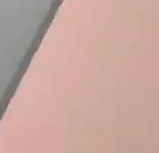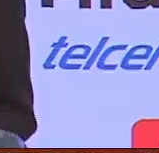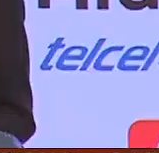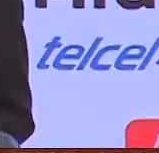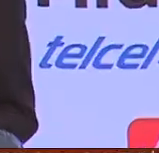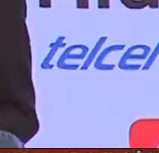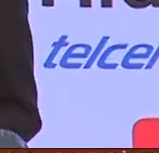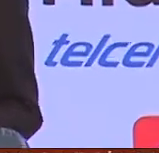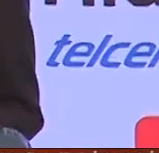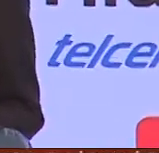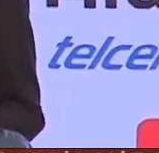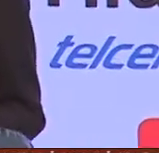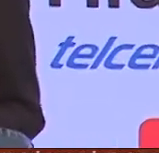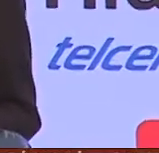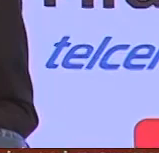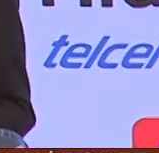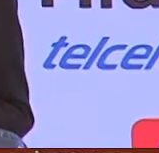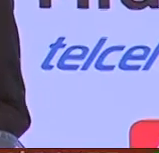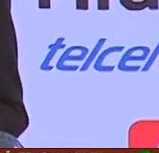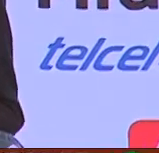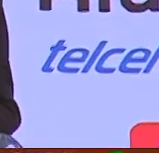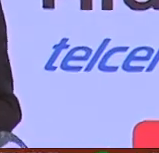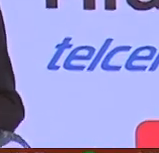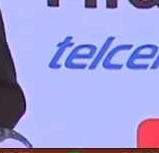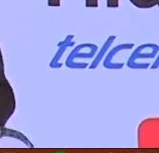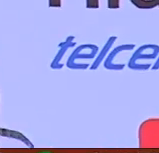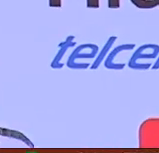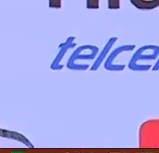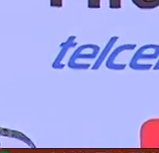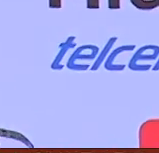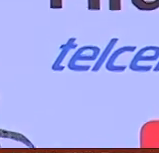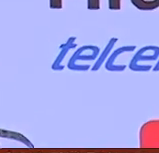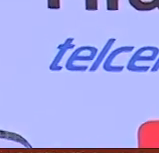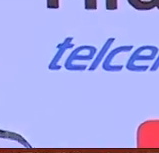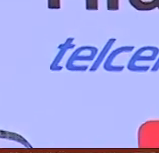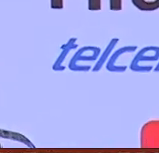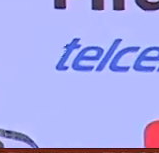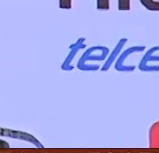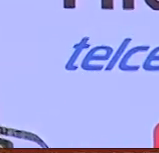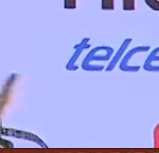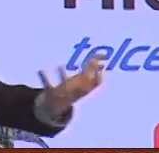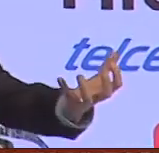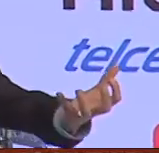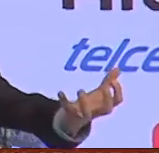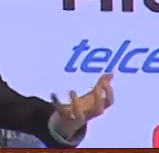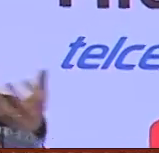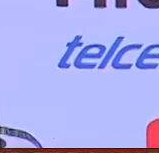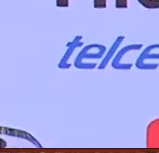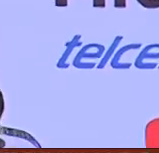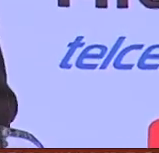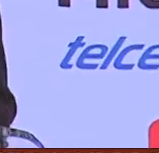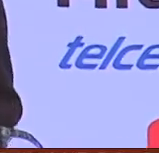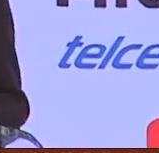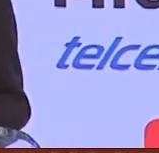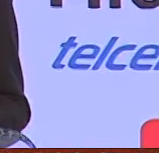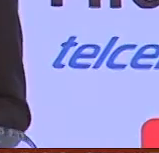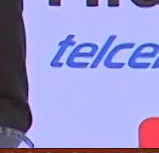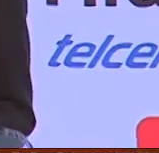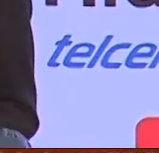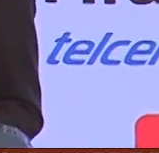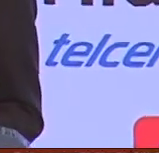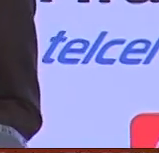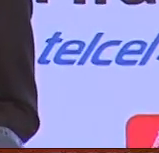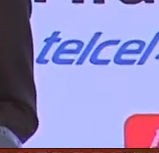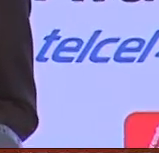Cuando uno conjuga una plataforma tecnológica con el poder que tiene hoy la tecnología digital, con